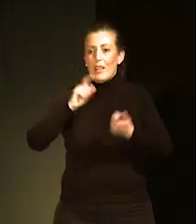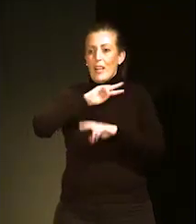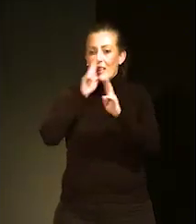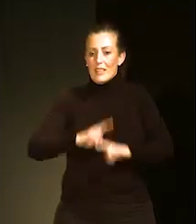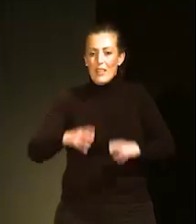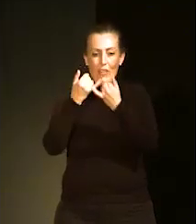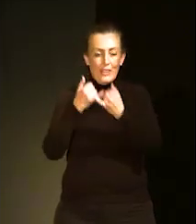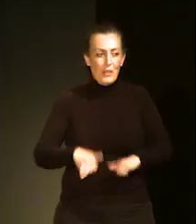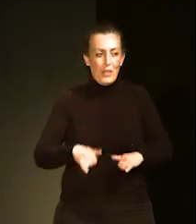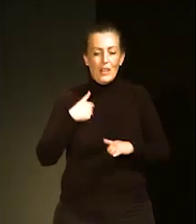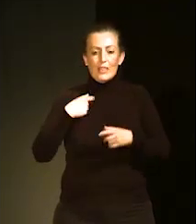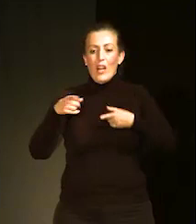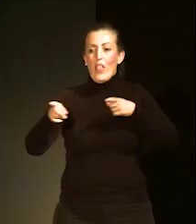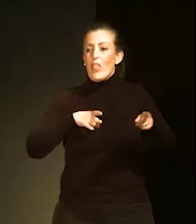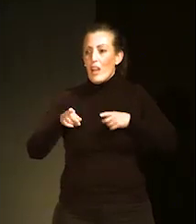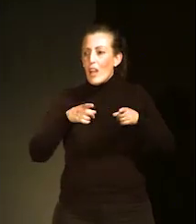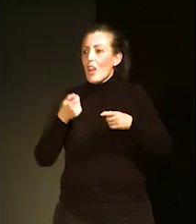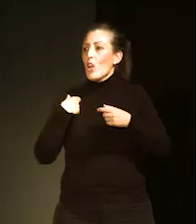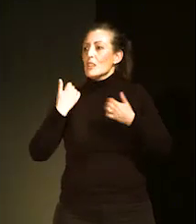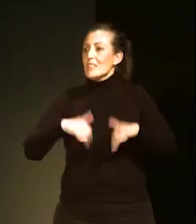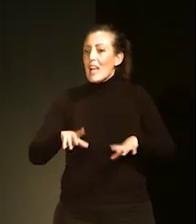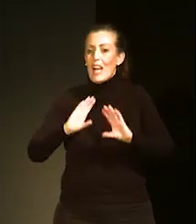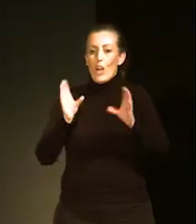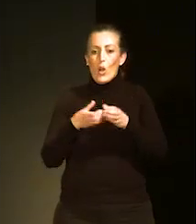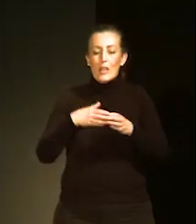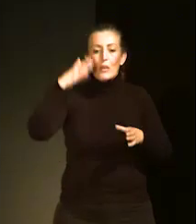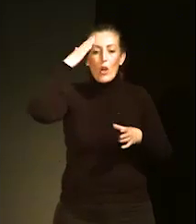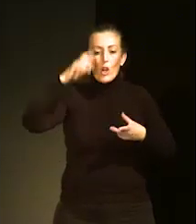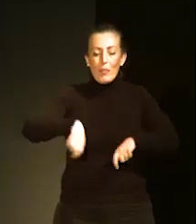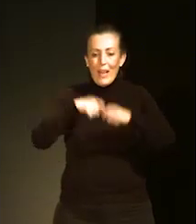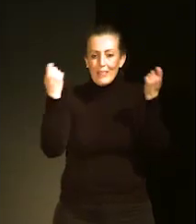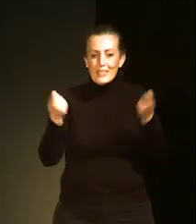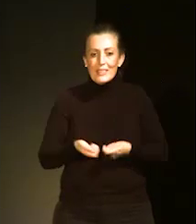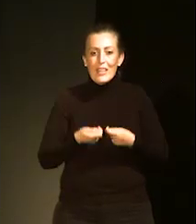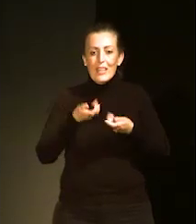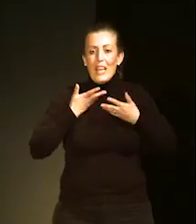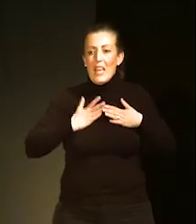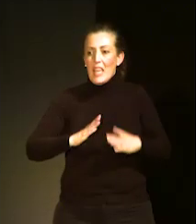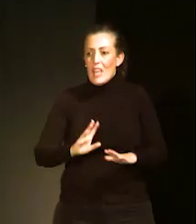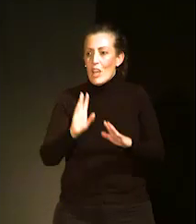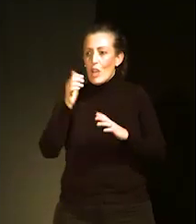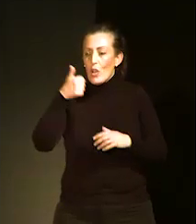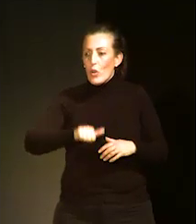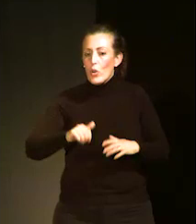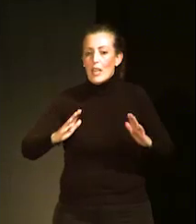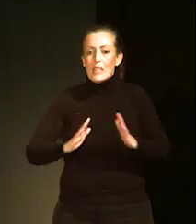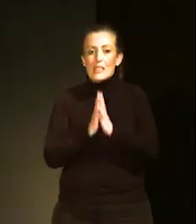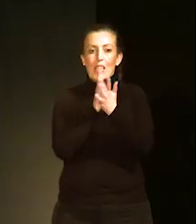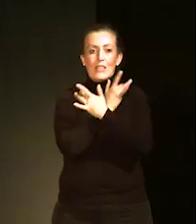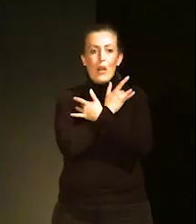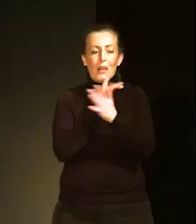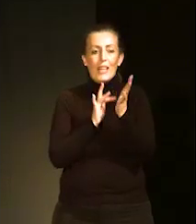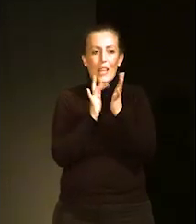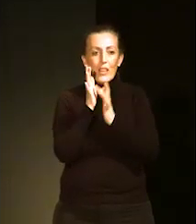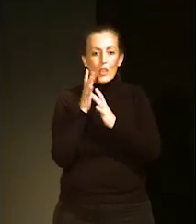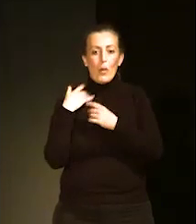internacionales ha dirigido numerosos colectivos como rompecabezas hijos de un apu de santamaría de jesús y las